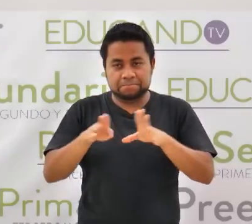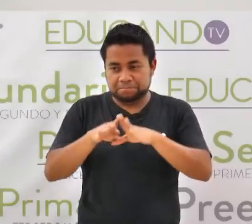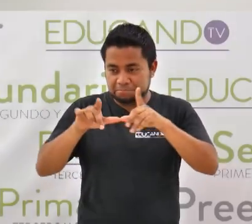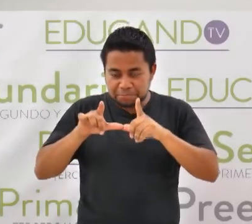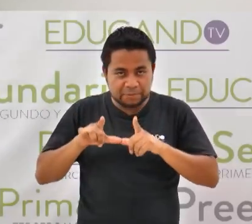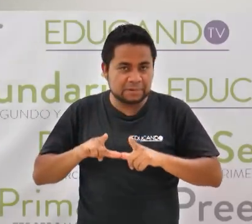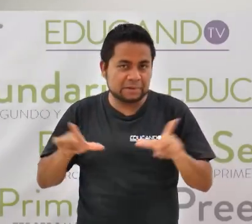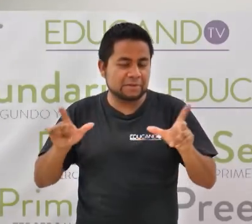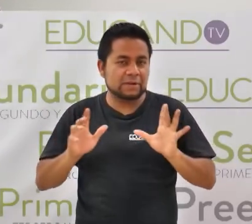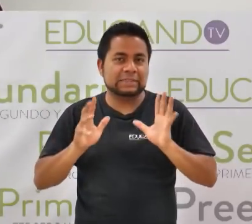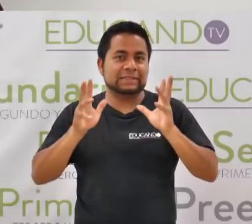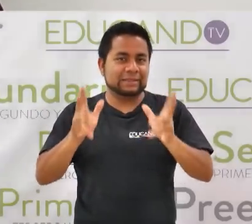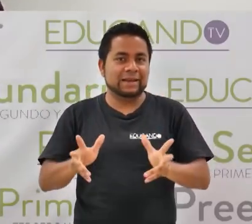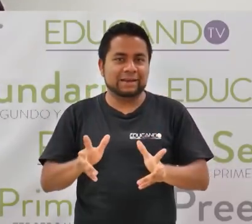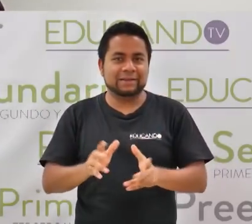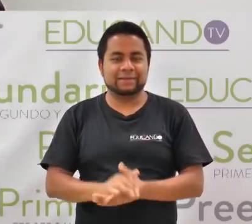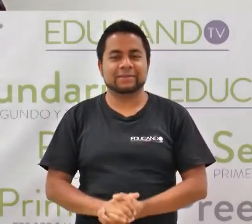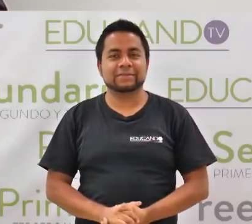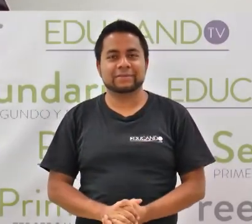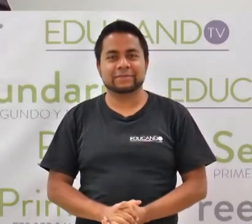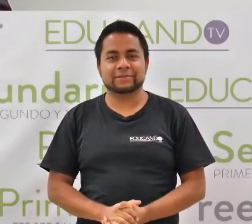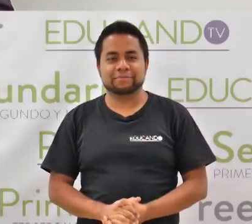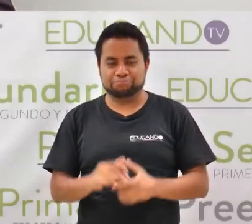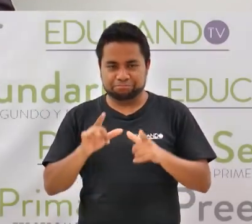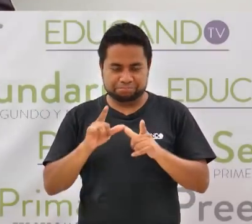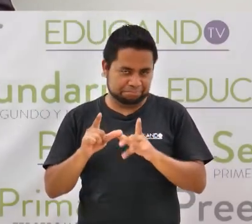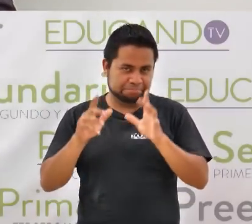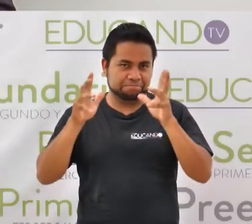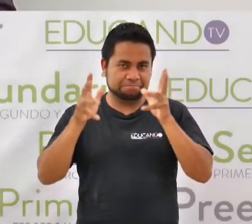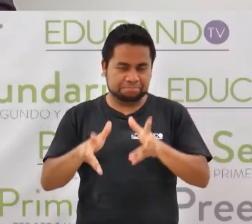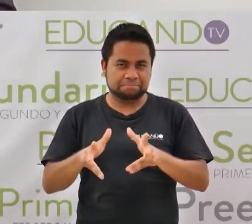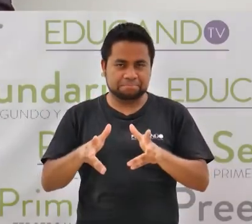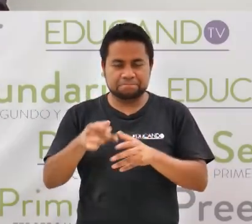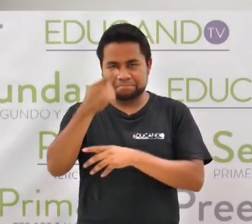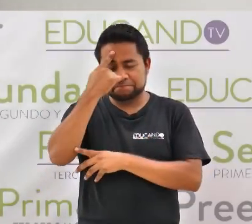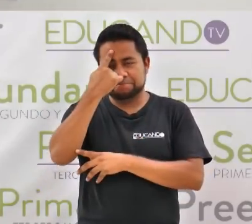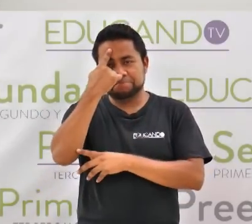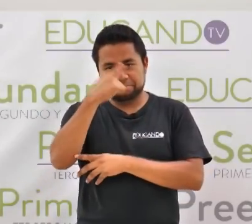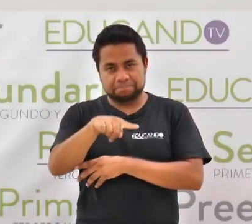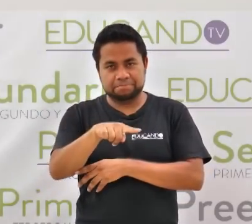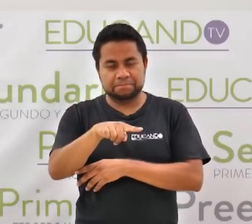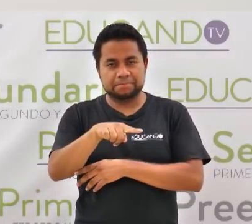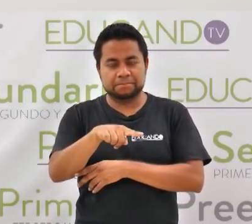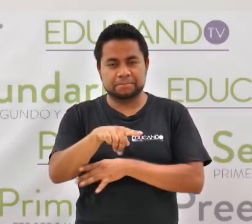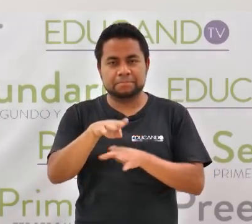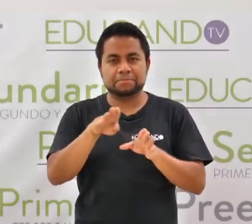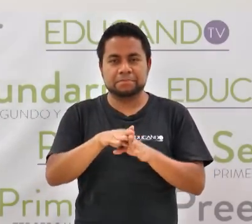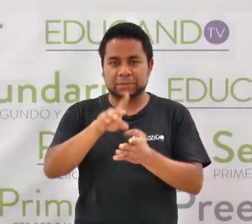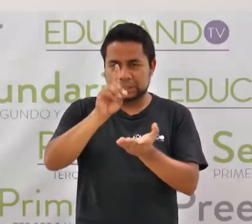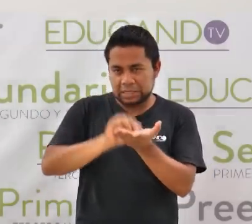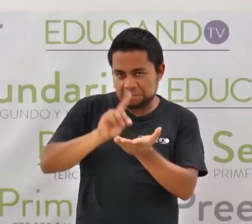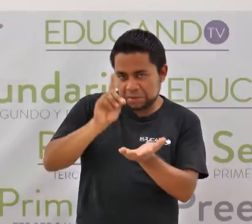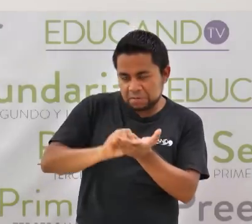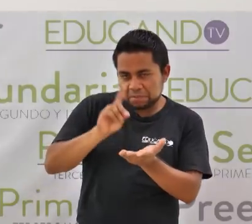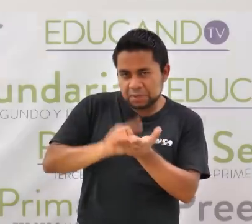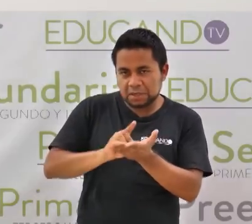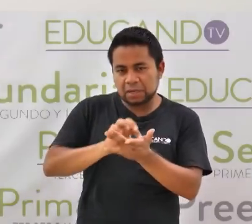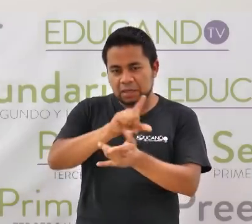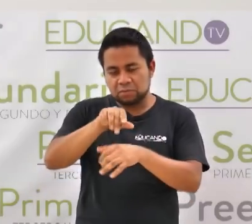ya están listos. Ya están listos para